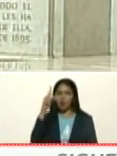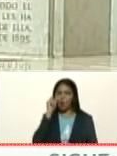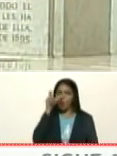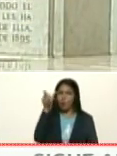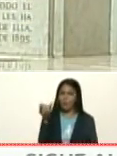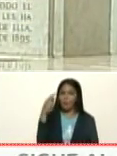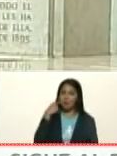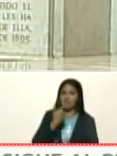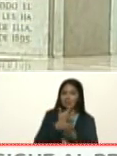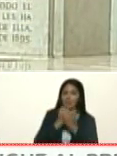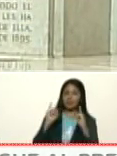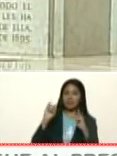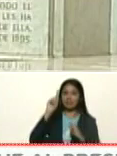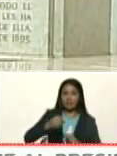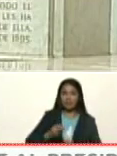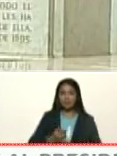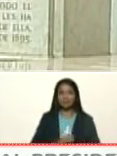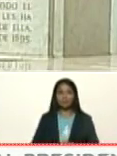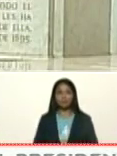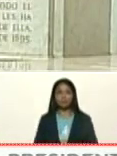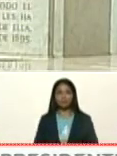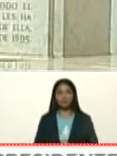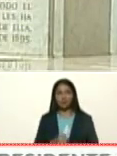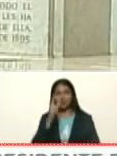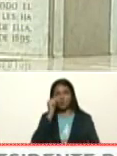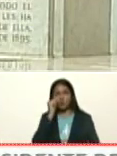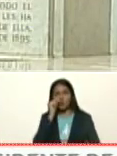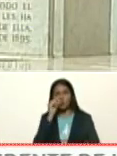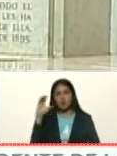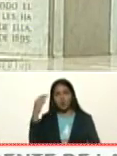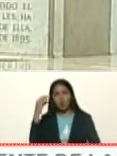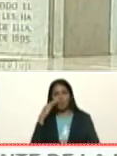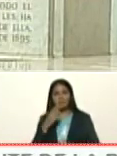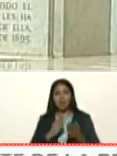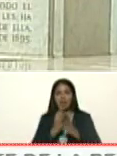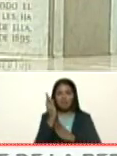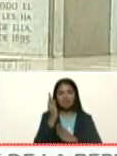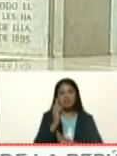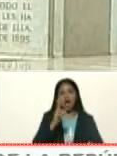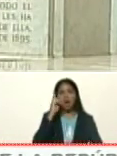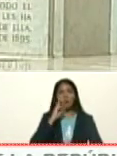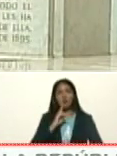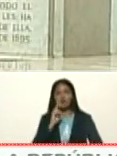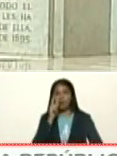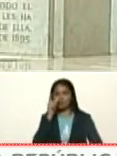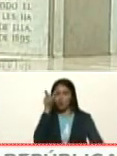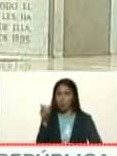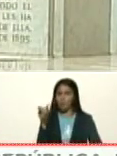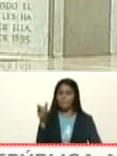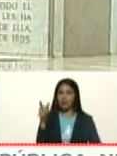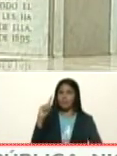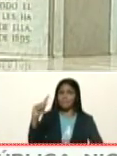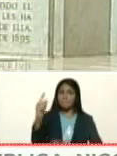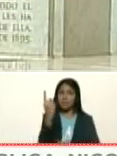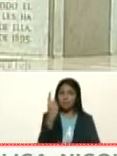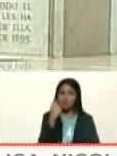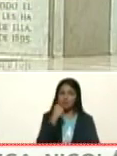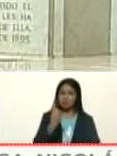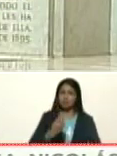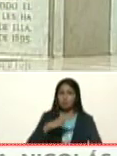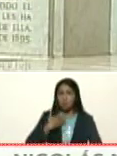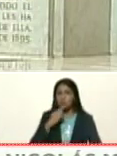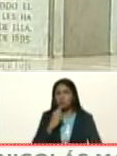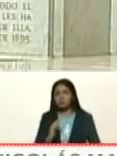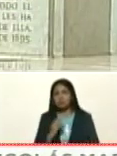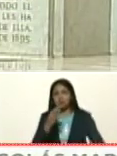la independencia, el Santander de la lealtad a Bolívar, el primer Santander, pudiéramos